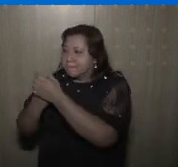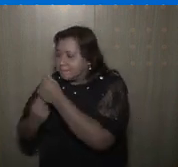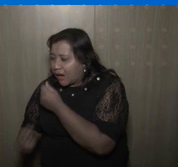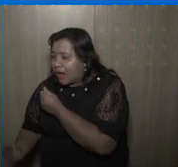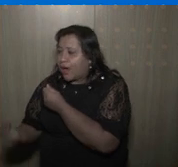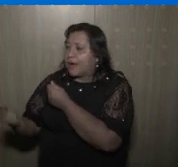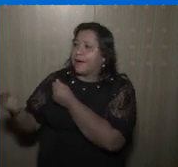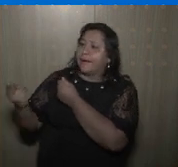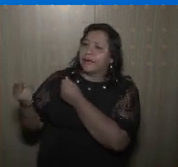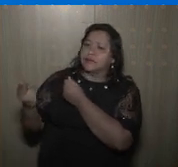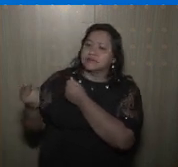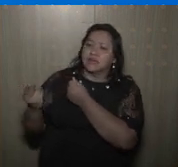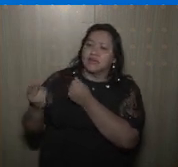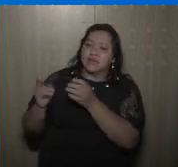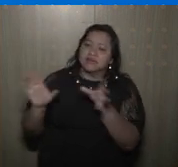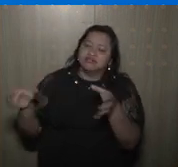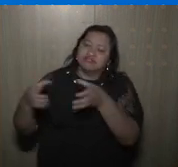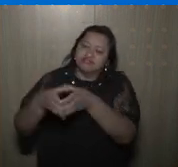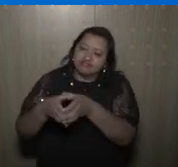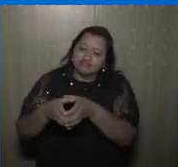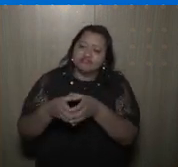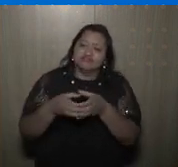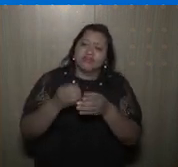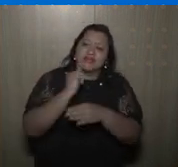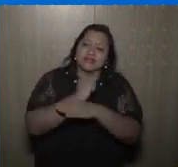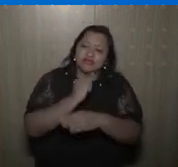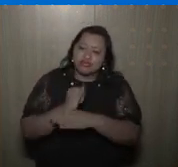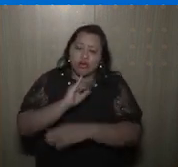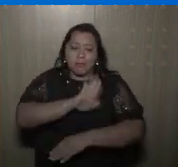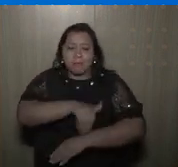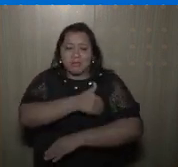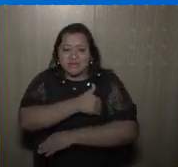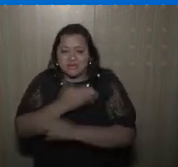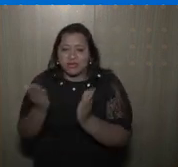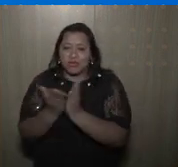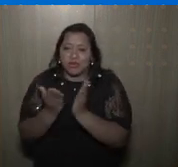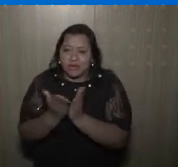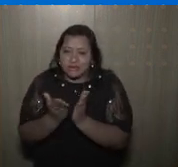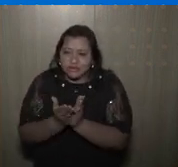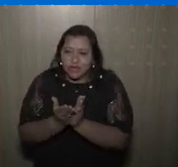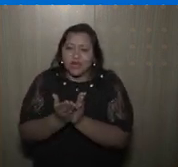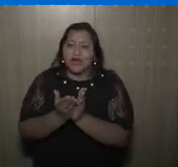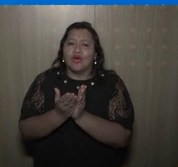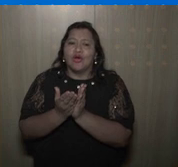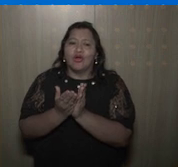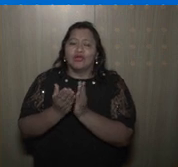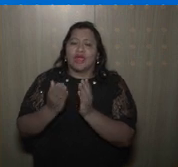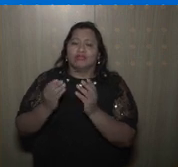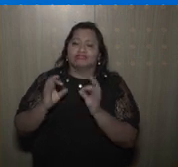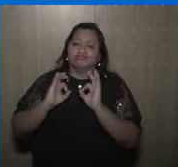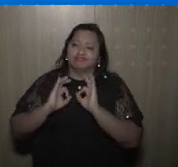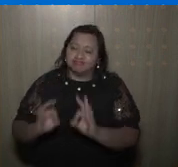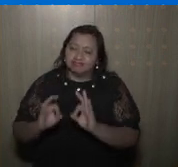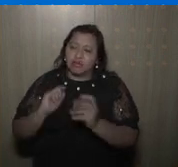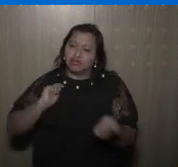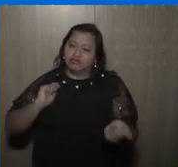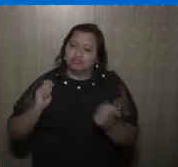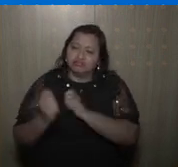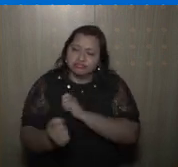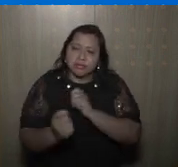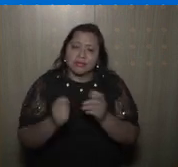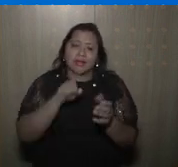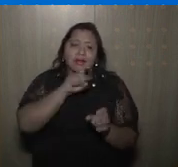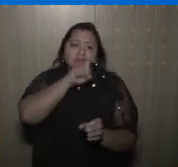salas de CONACES, las instituciones y el ministerio en los procesos de obtención, modificación y renovación de registros